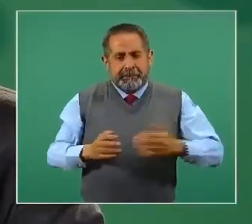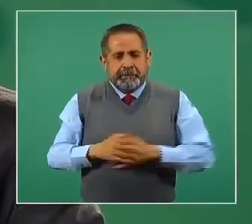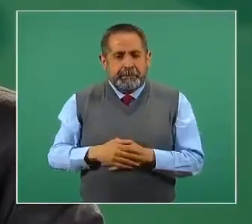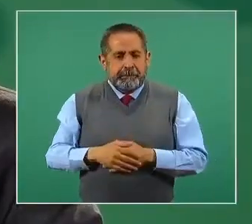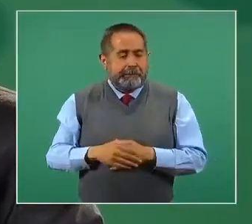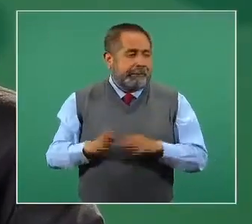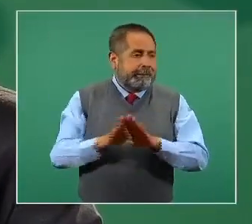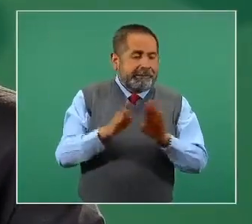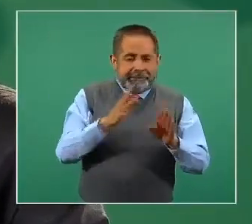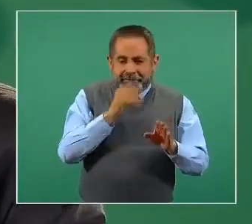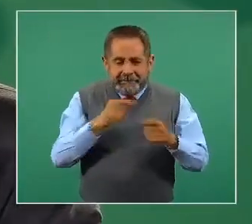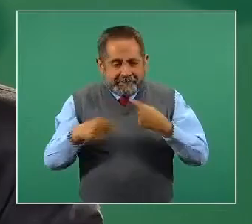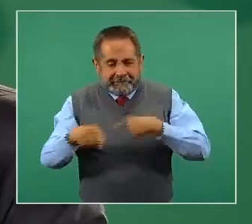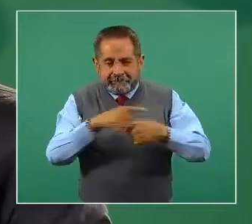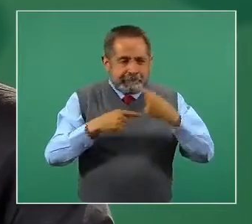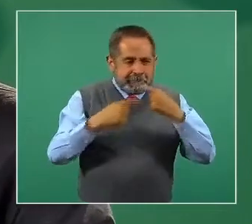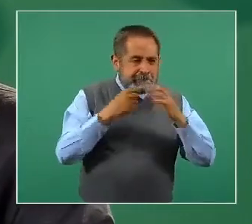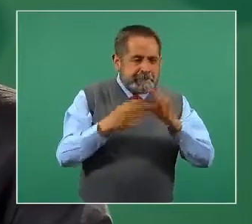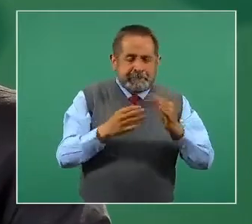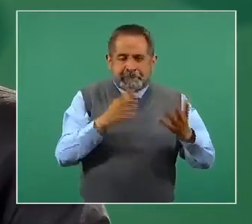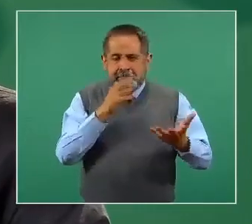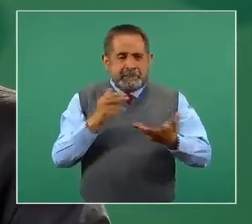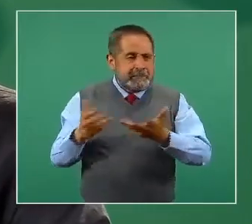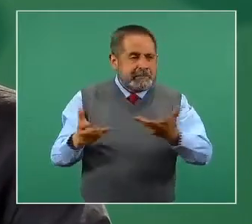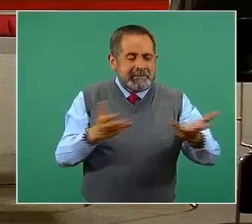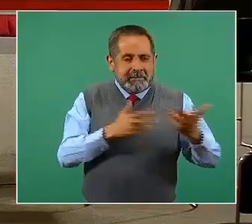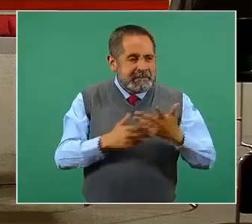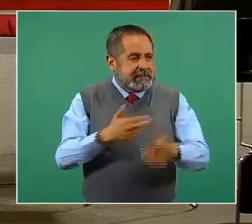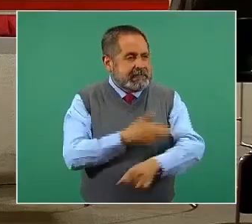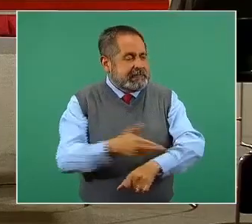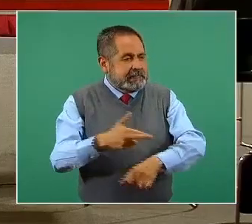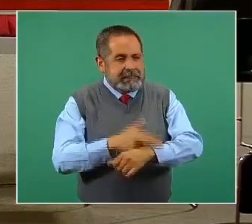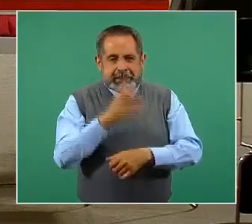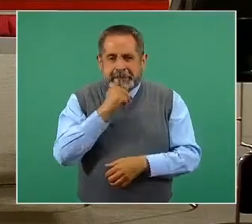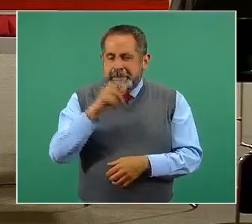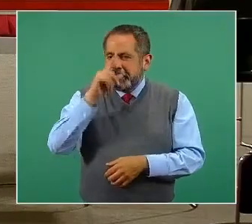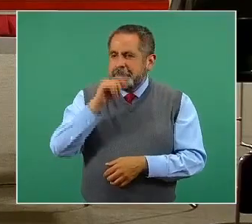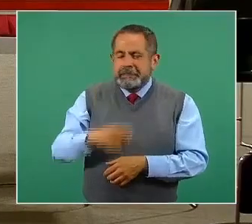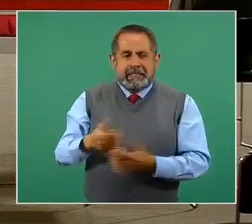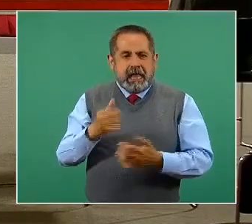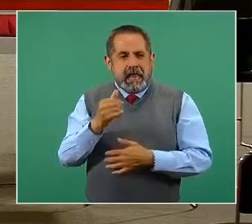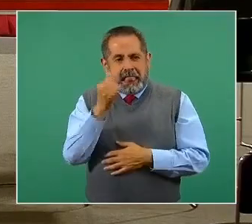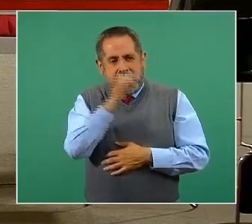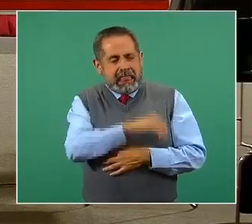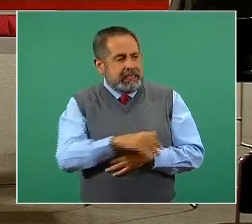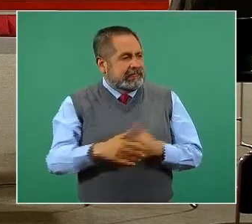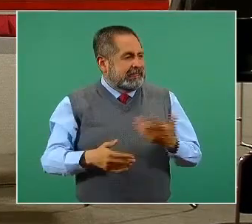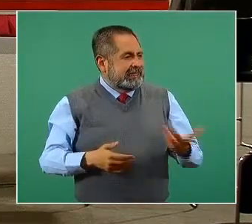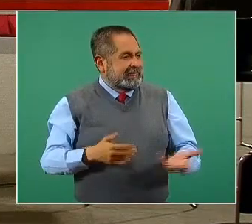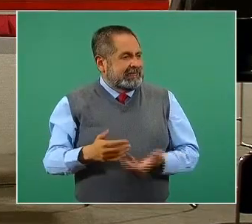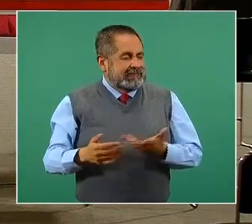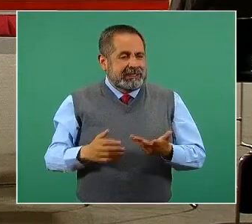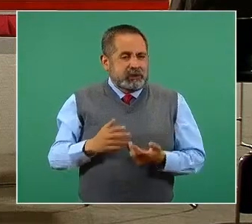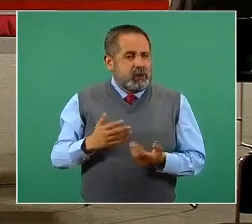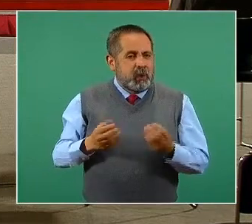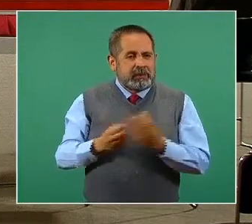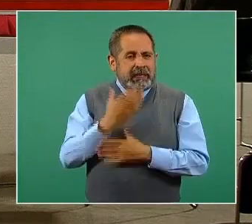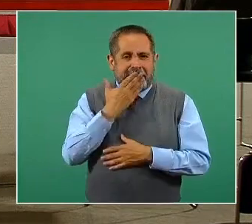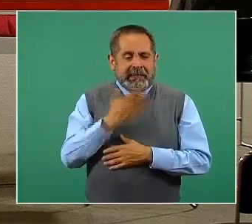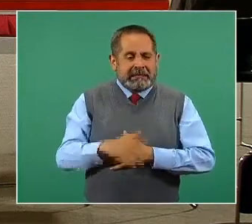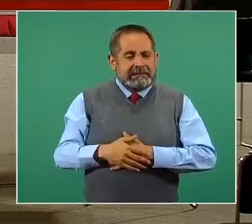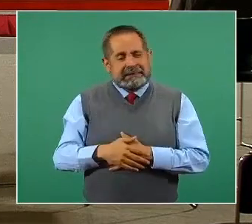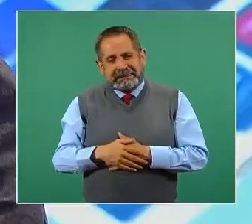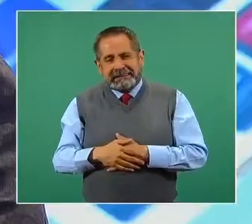poco impredecible esa distribución, en la medida en que fuéramos progresando con su uso, entonces